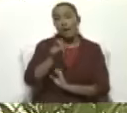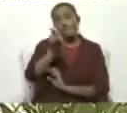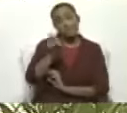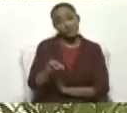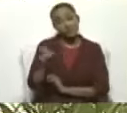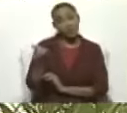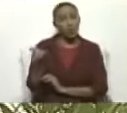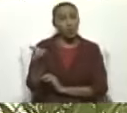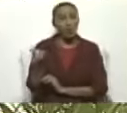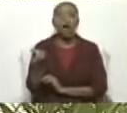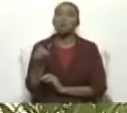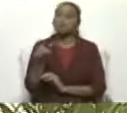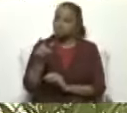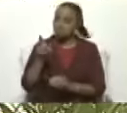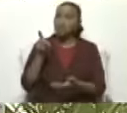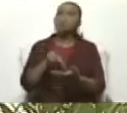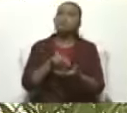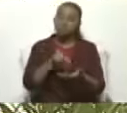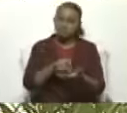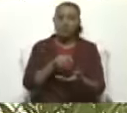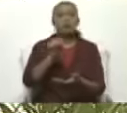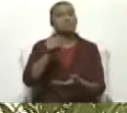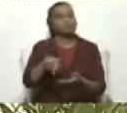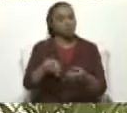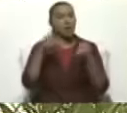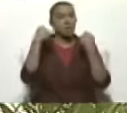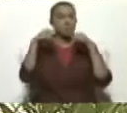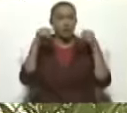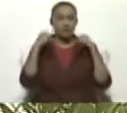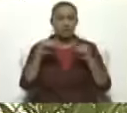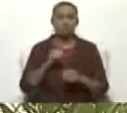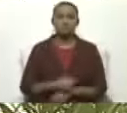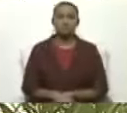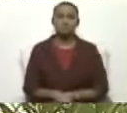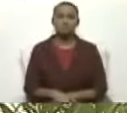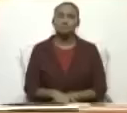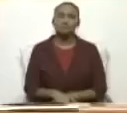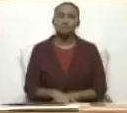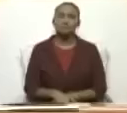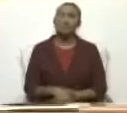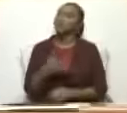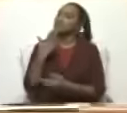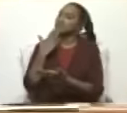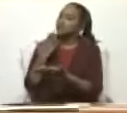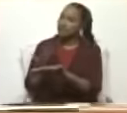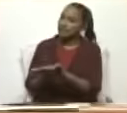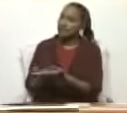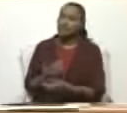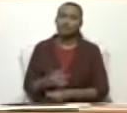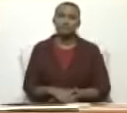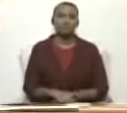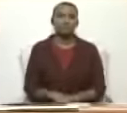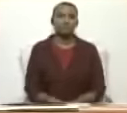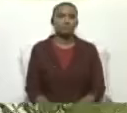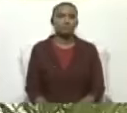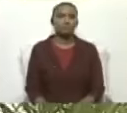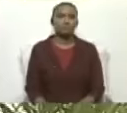plataforma ejercieron su participación en este ensayo? Gracias. Gracias, Nelson.